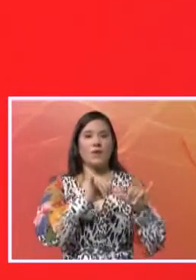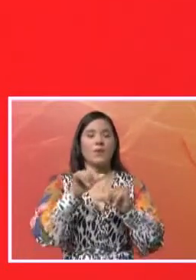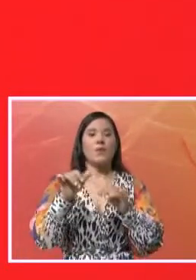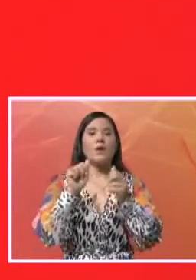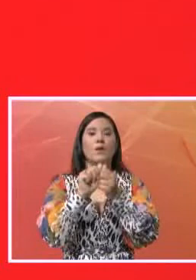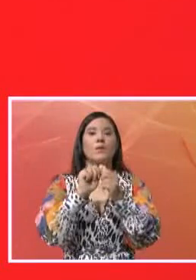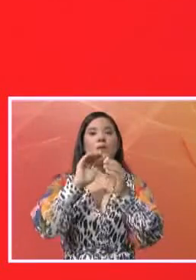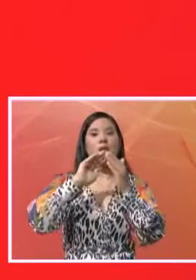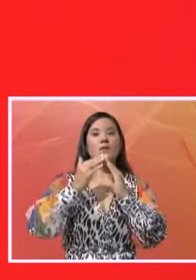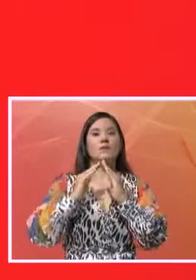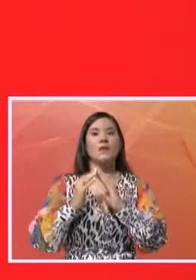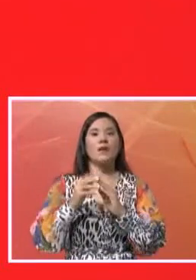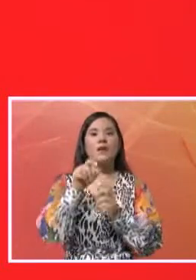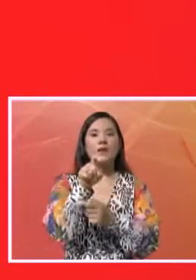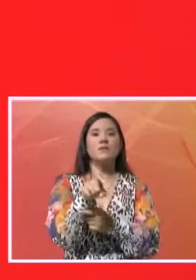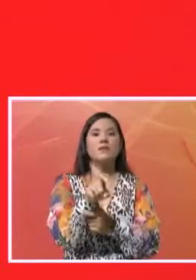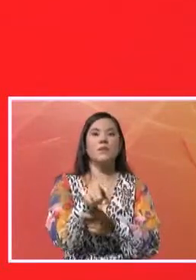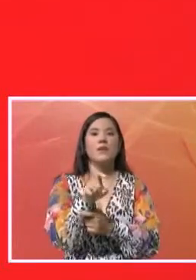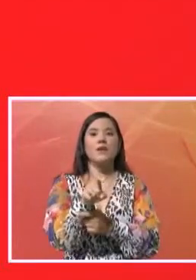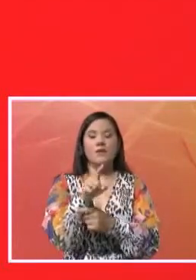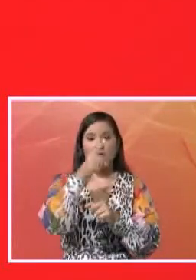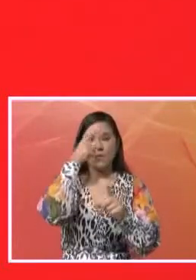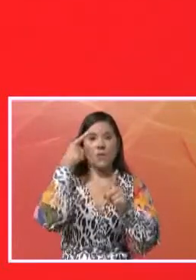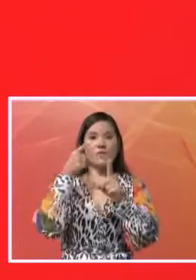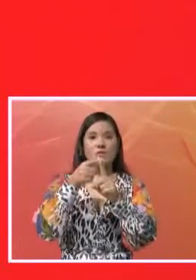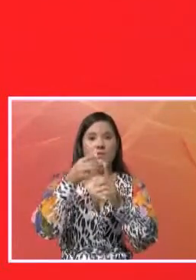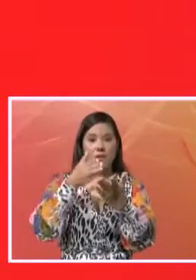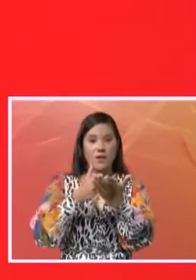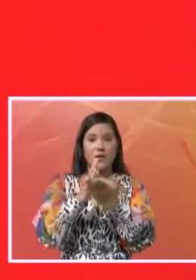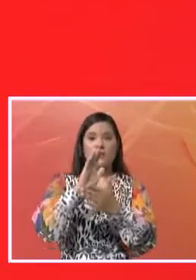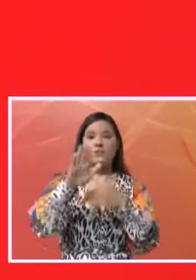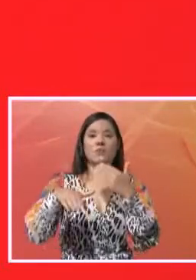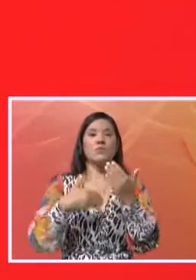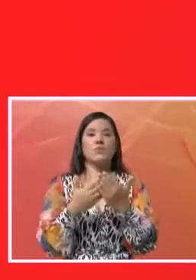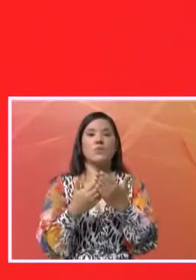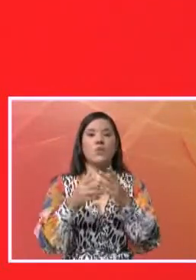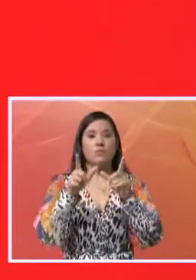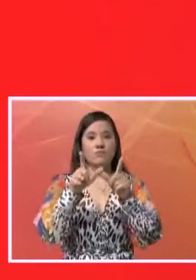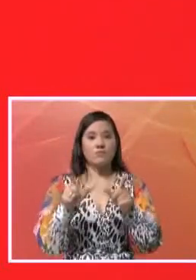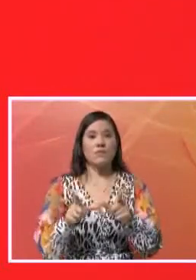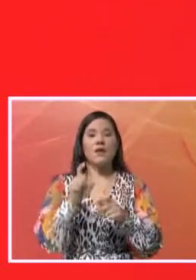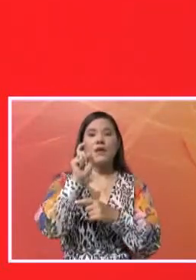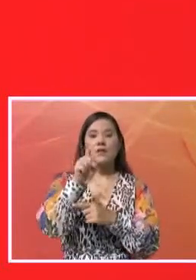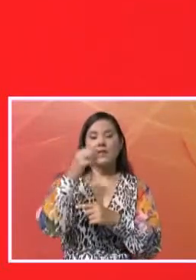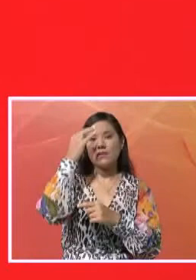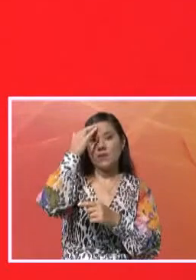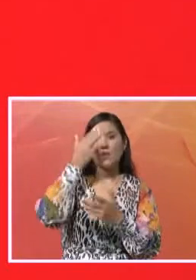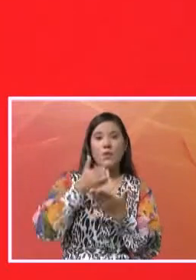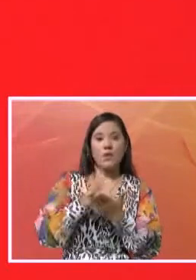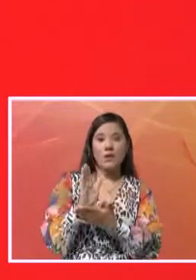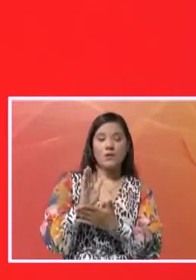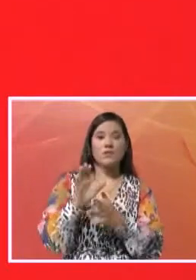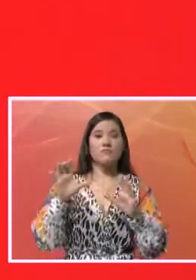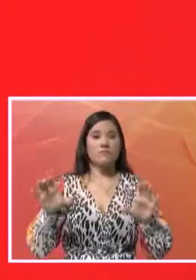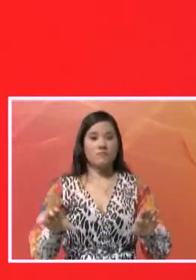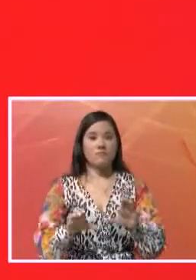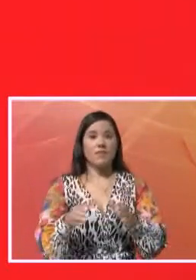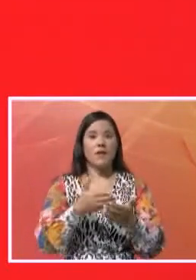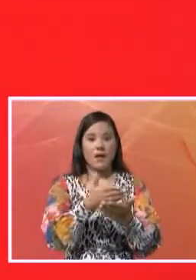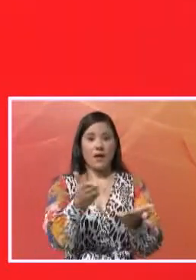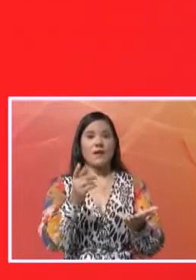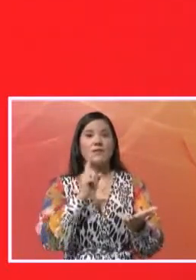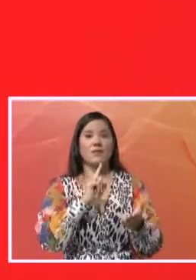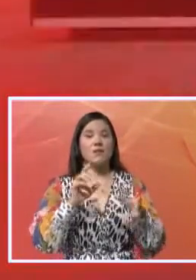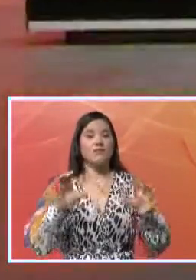ciudadano normal no necesariamente profesionales del derecho sino de todas las áreas quiere saber sobre sus derechos y sus deberes y allí está hemos